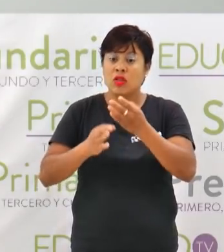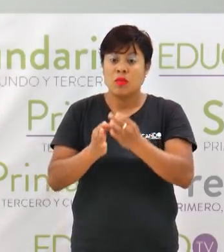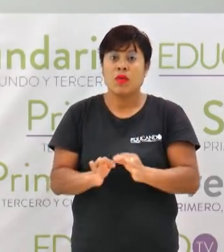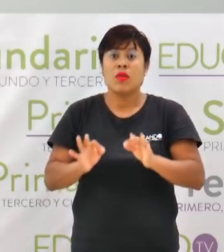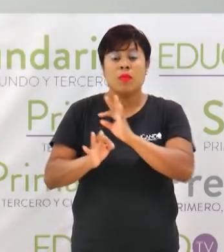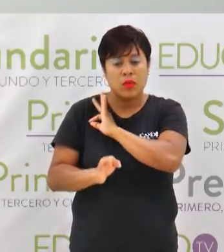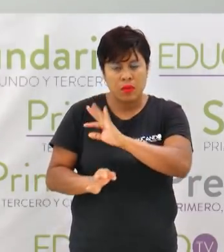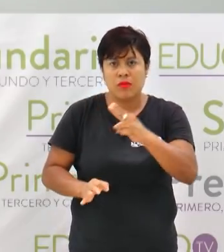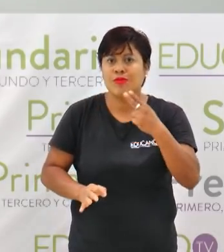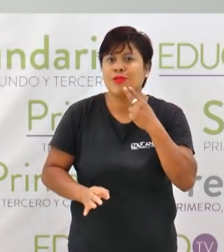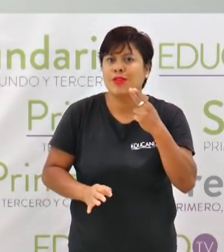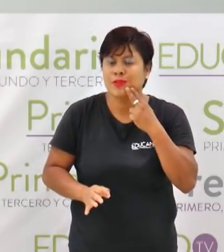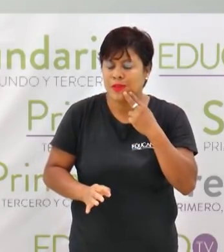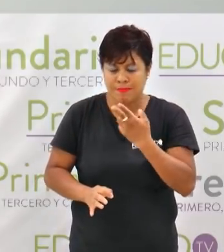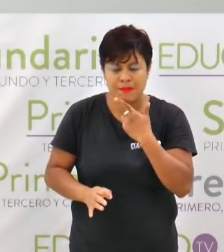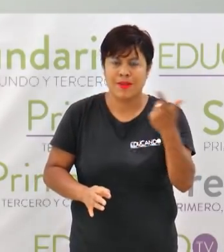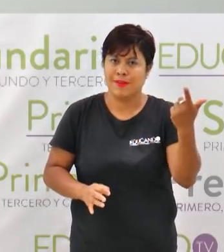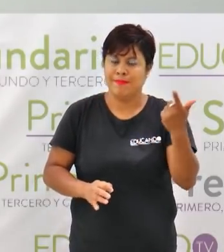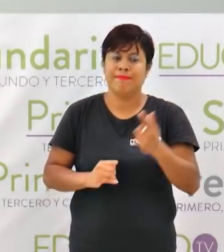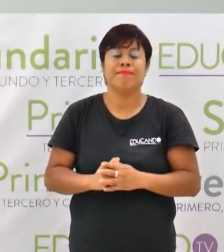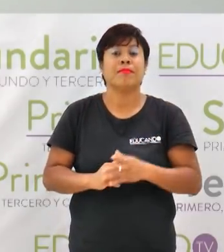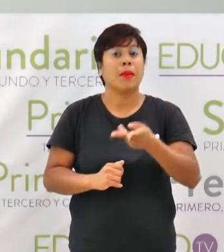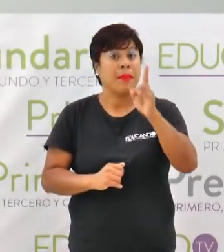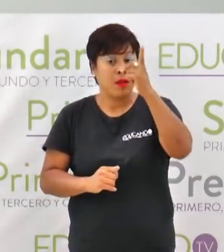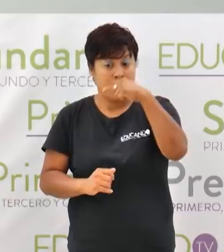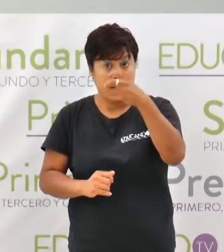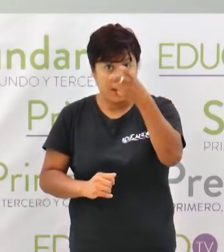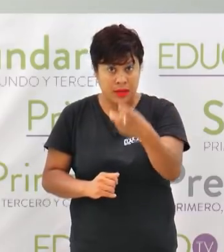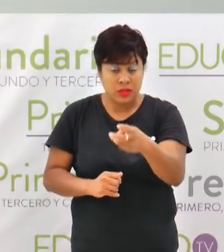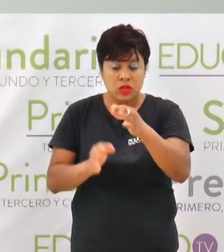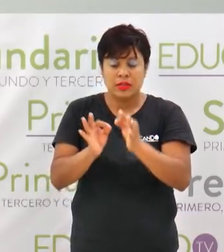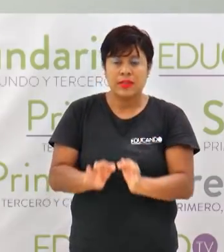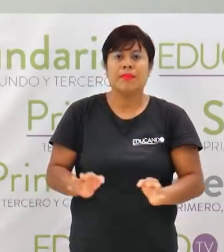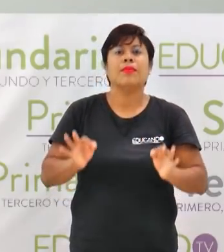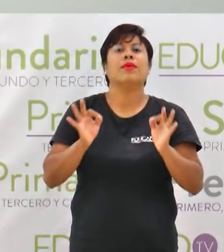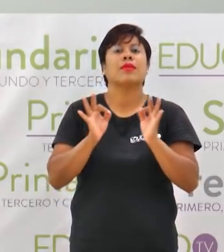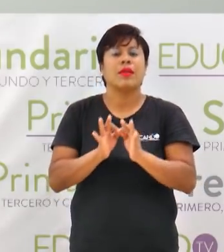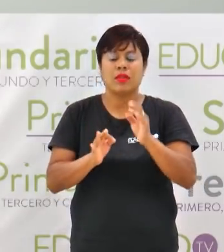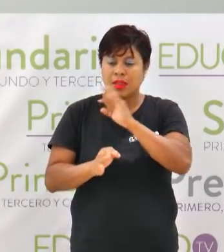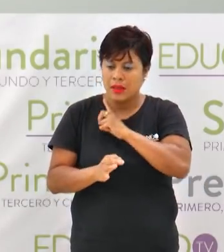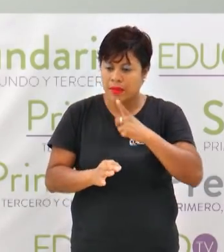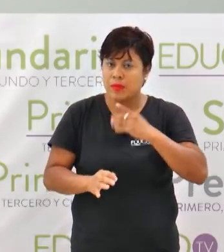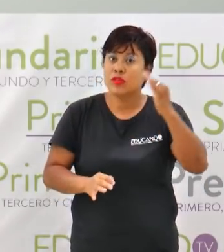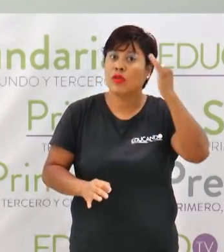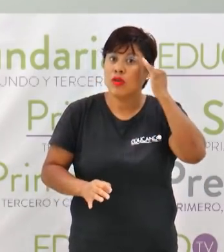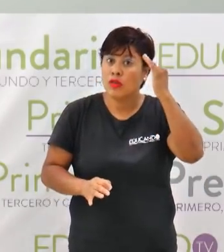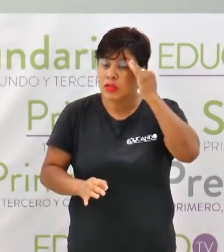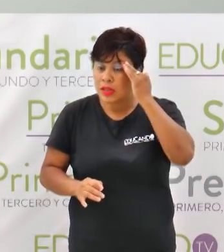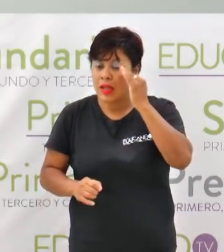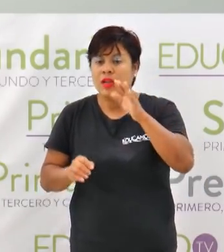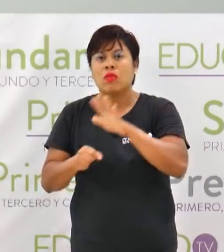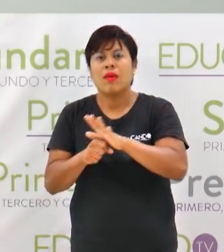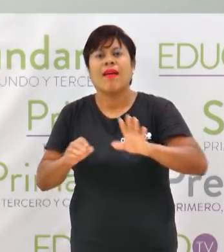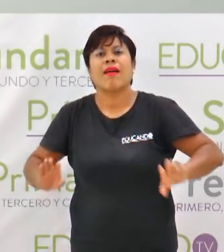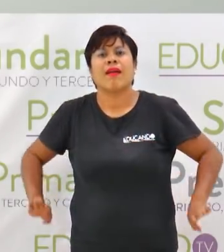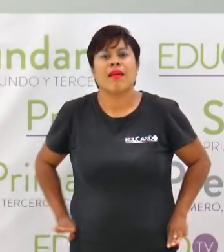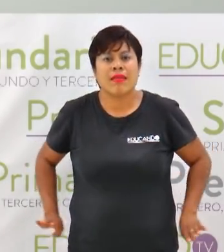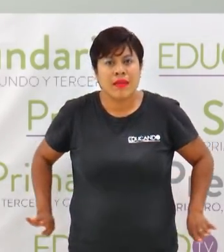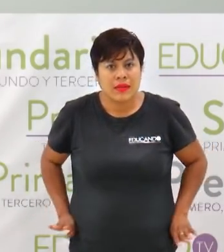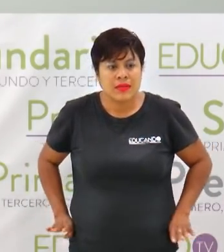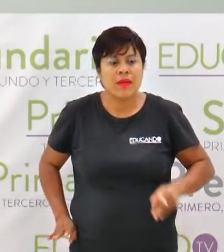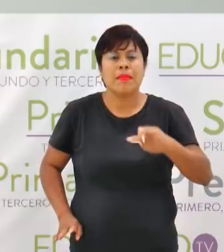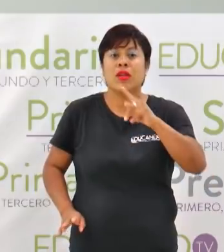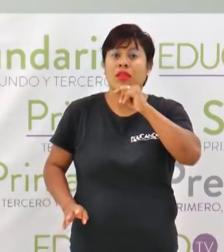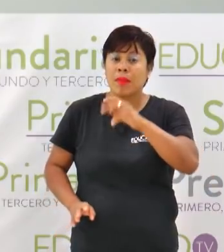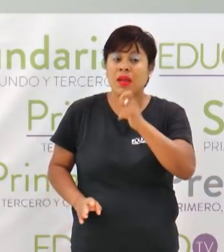poder utilizarla de mejor forma. Pero para ello es importante conocer características, pero también